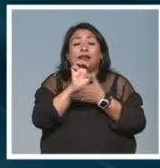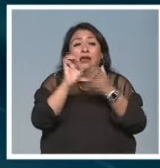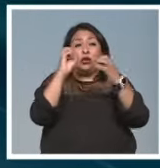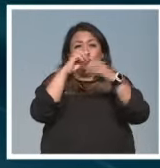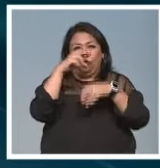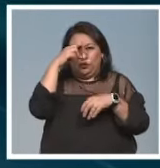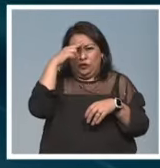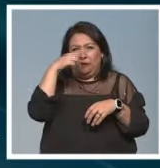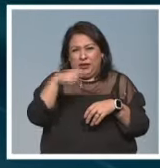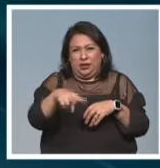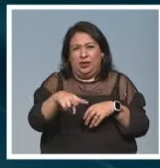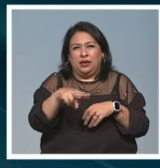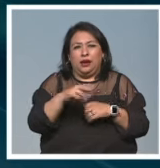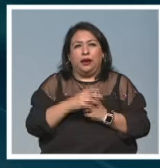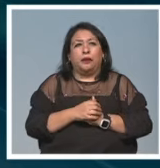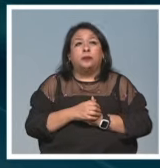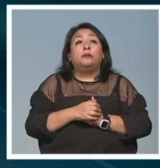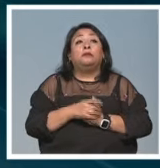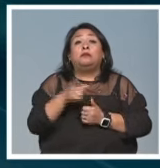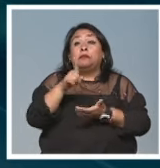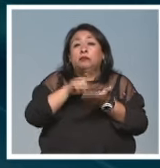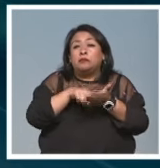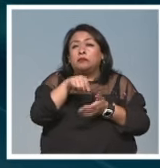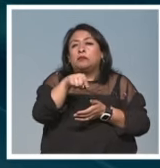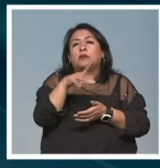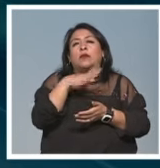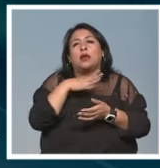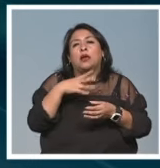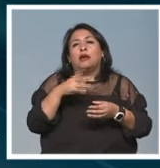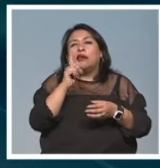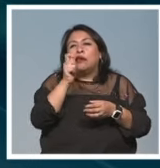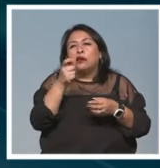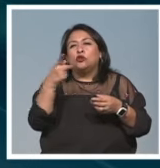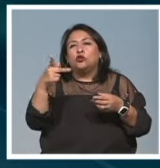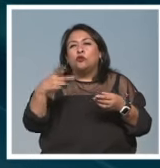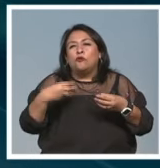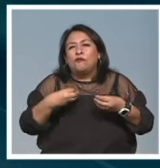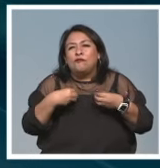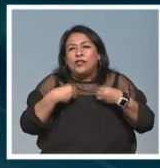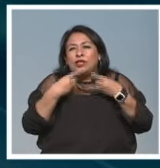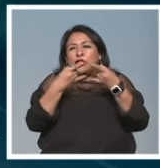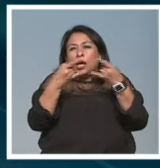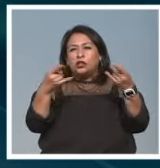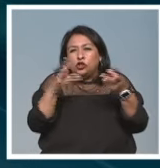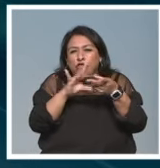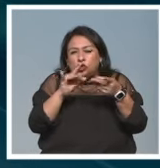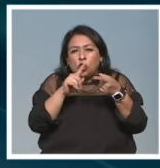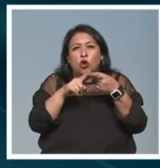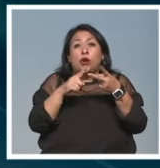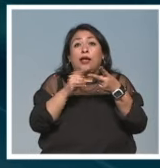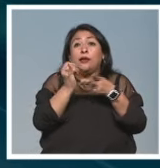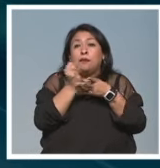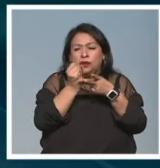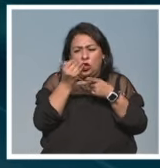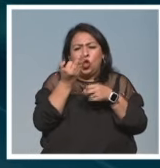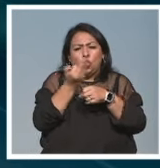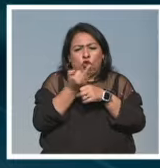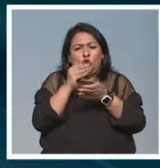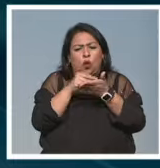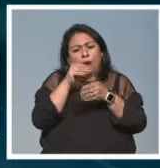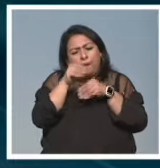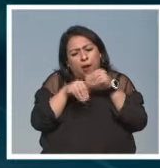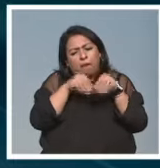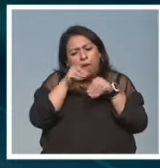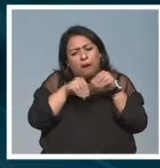Mexicana. Ahí van a encontrar lo que son las biografías, van a encontrar bastante investigación. Está en desarrollo la